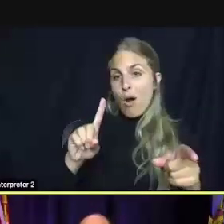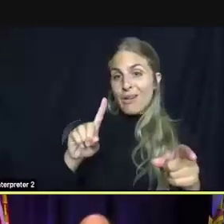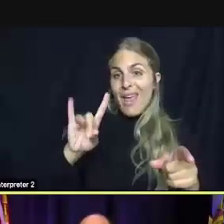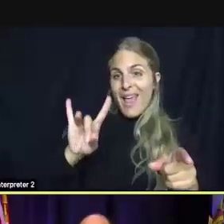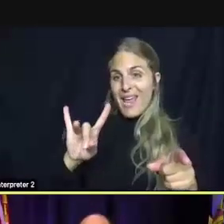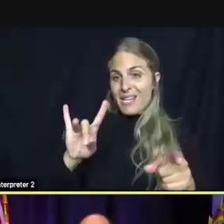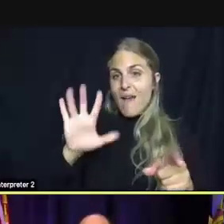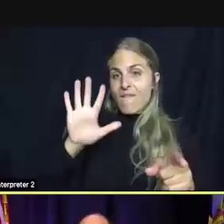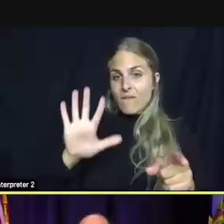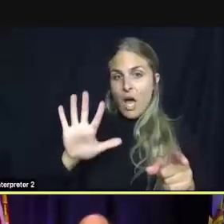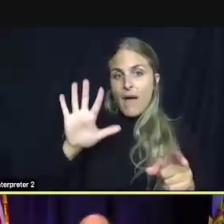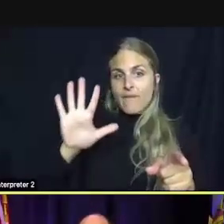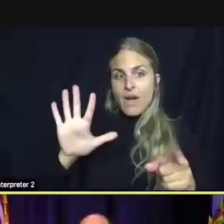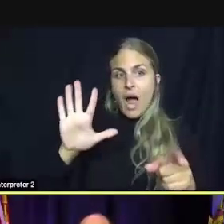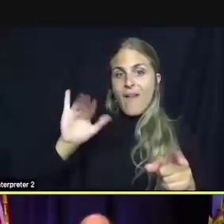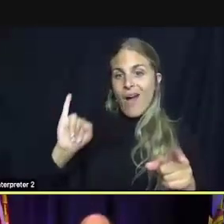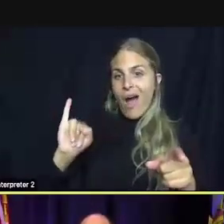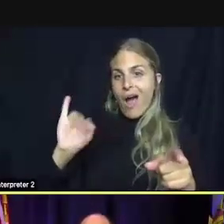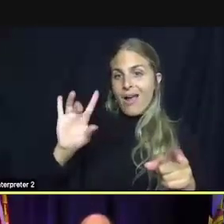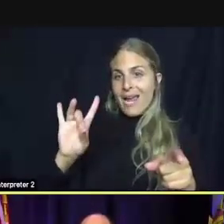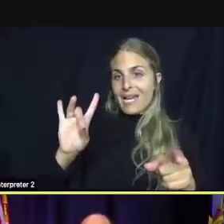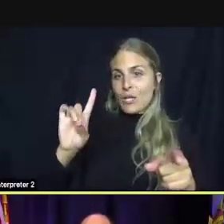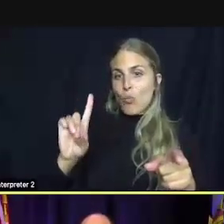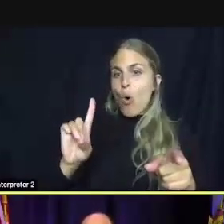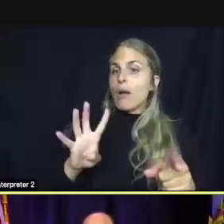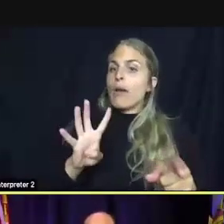i81opportunities@dot.ny.gov o también llamando al